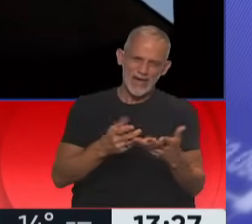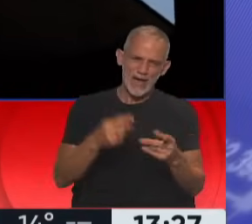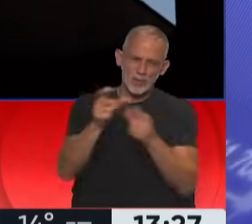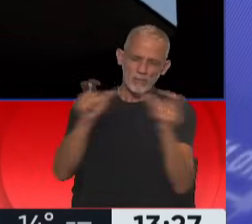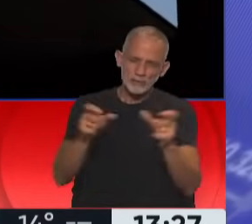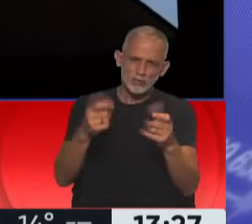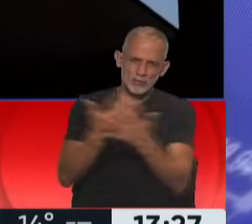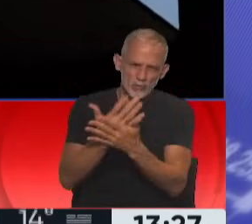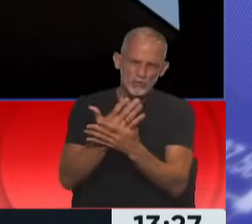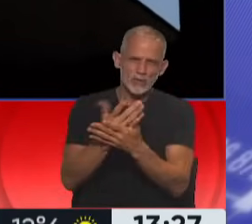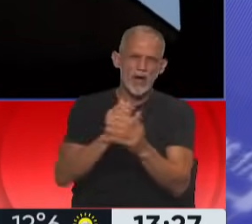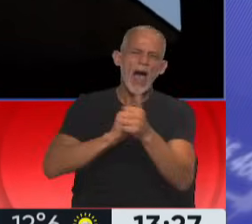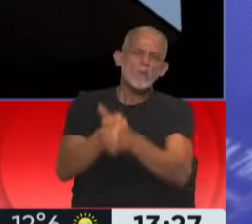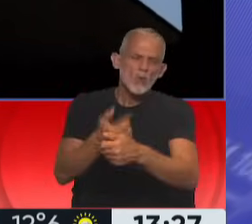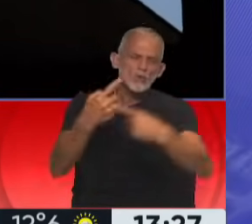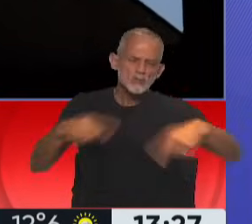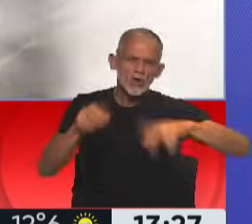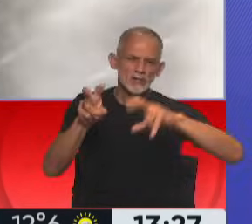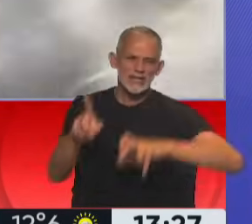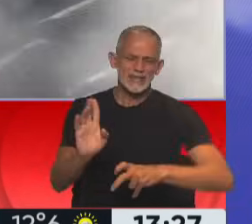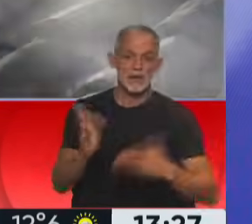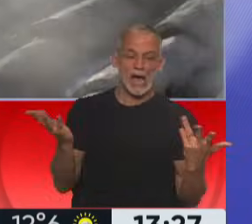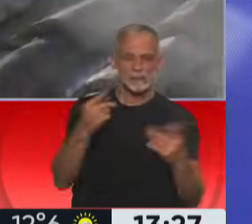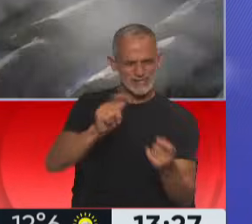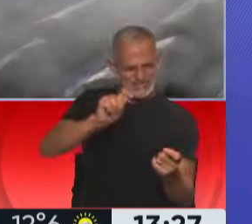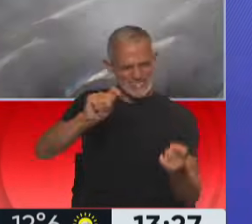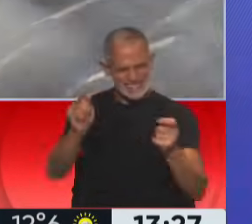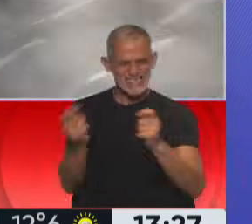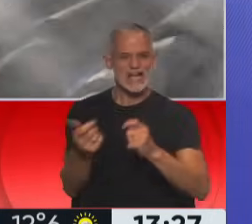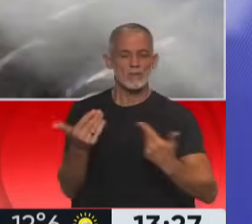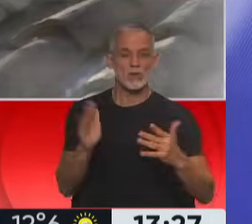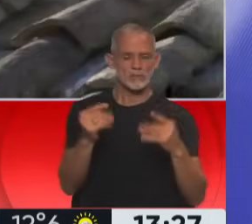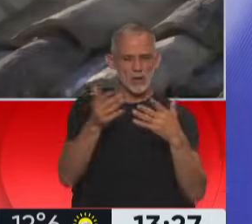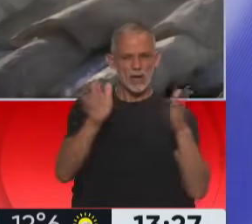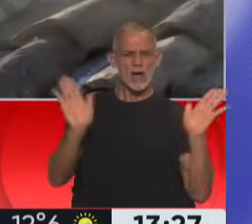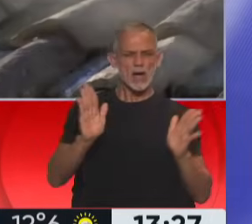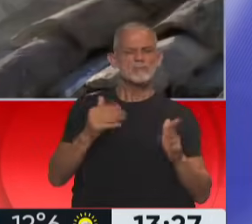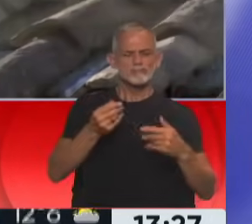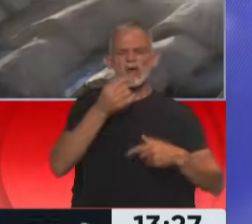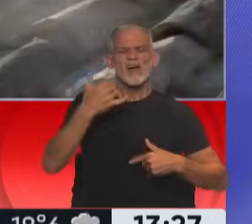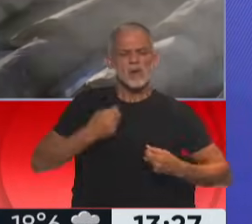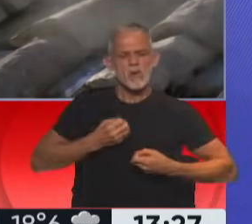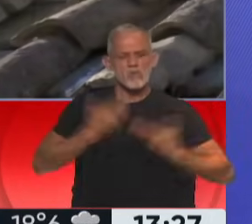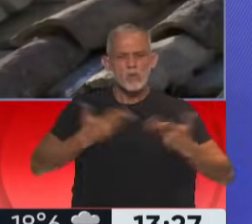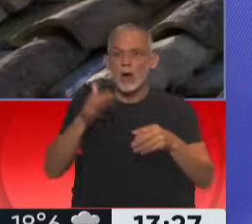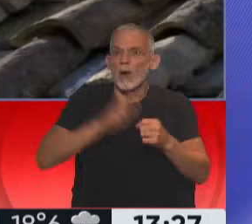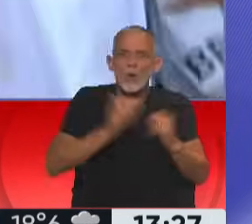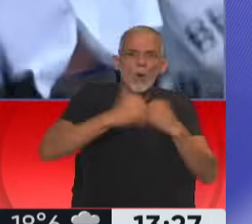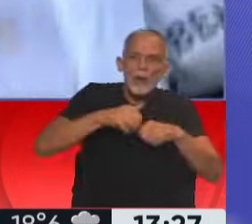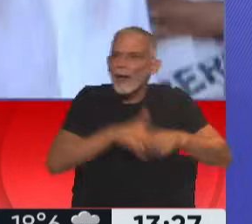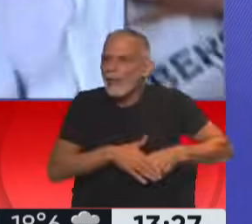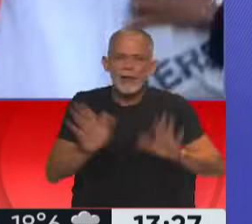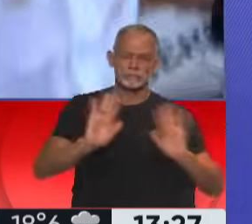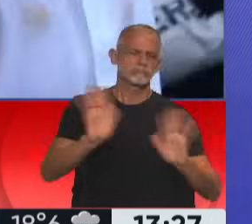fieles en situaciones de abuso sexual y demás, logran revertirse hacia un mayor sinceramiento y no ocultar, como se